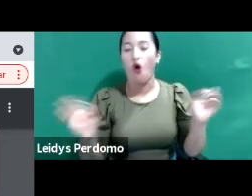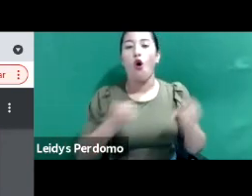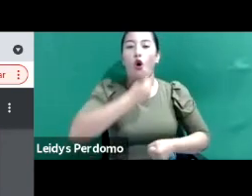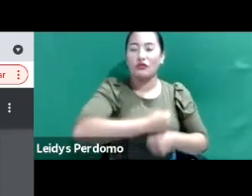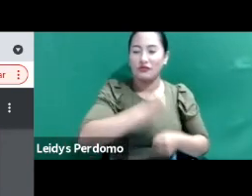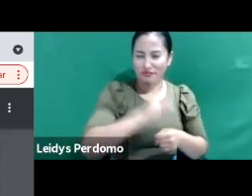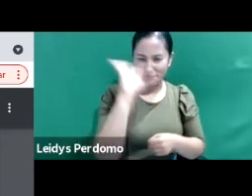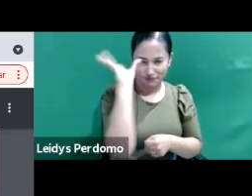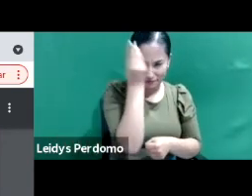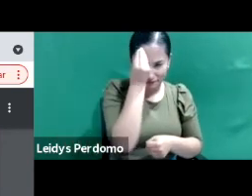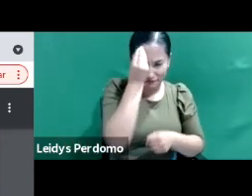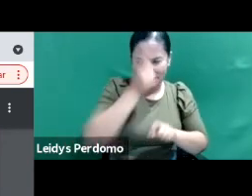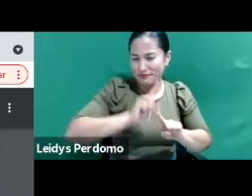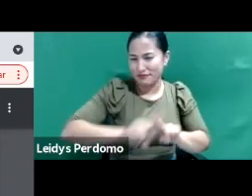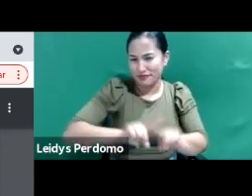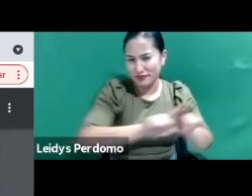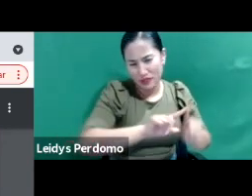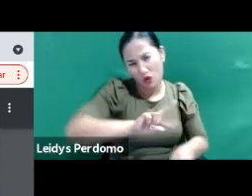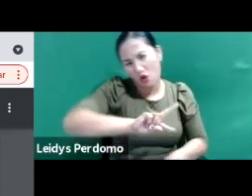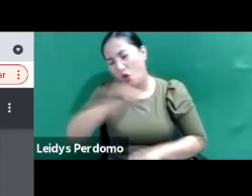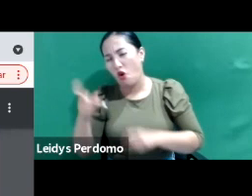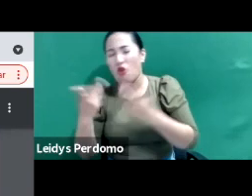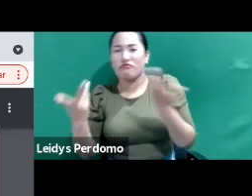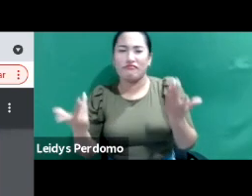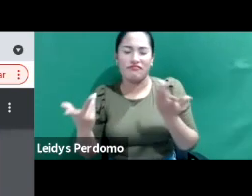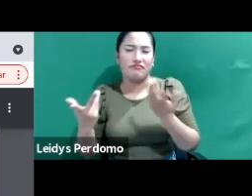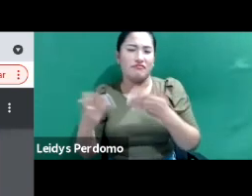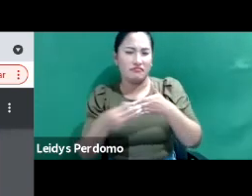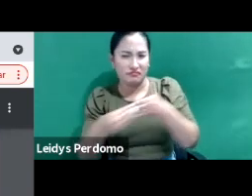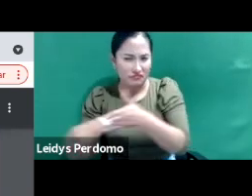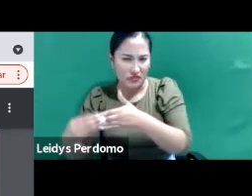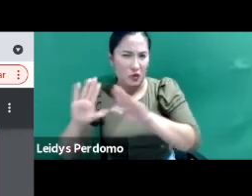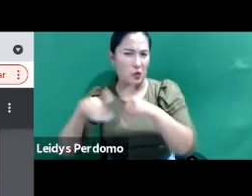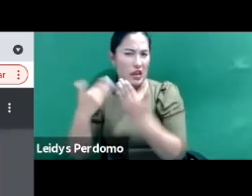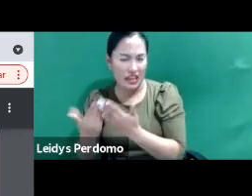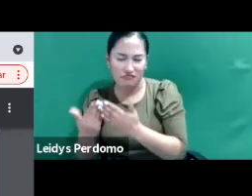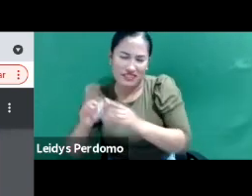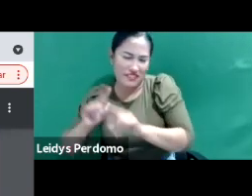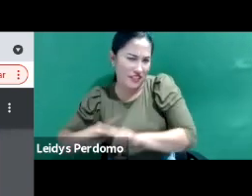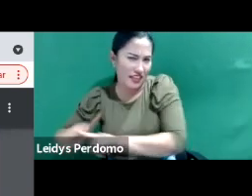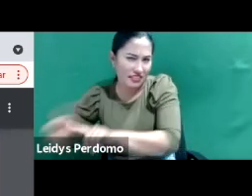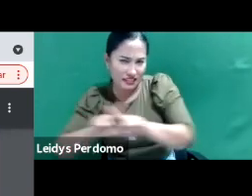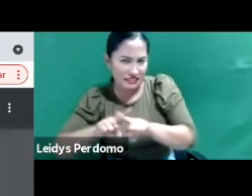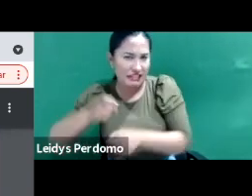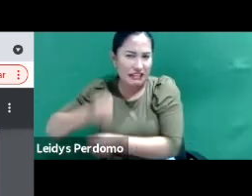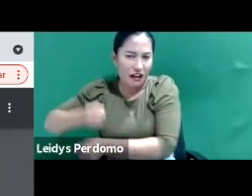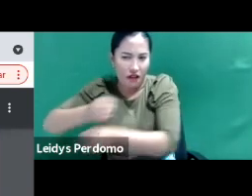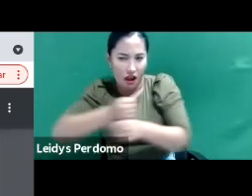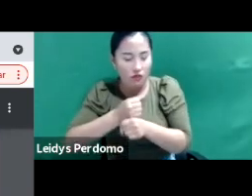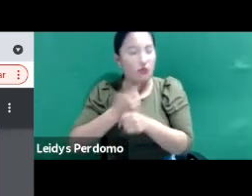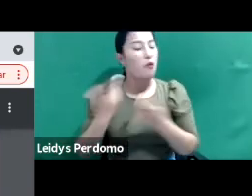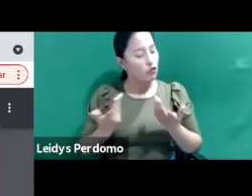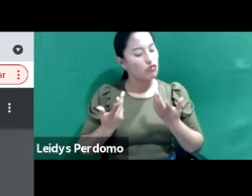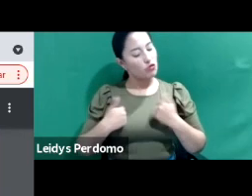interdisciplinares diferentes a la psicología, como biólogos, orientadores, como me colocaron en el chat. ¿Cuál sería o qué considerarían ustedes que